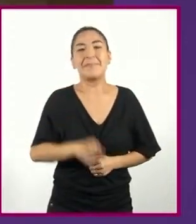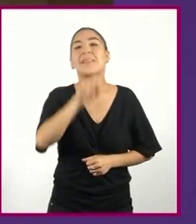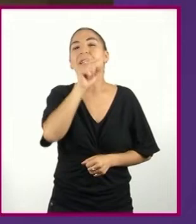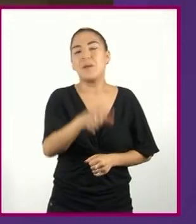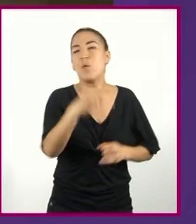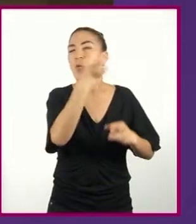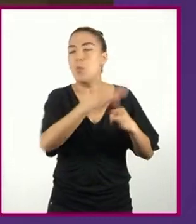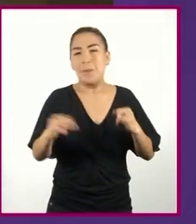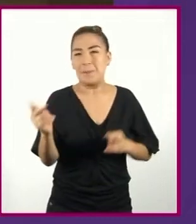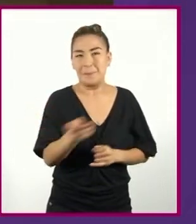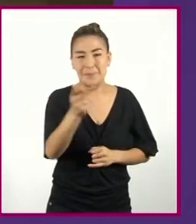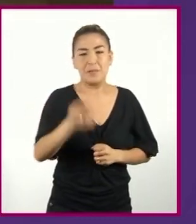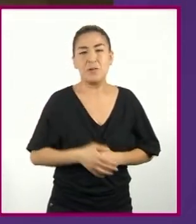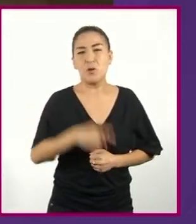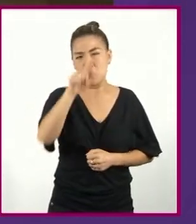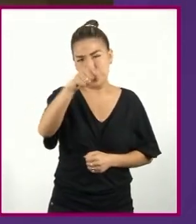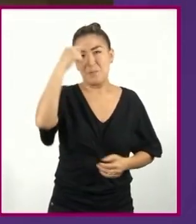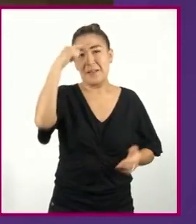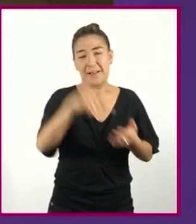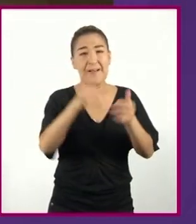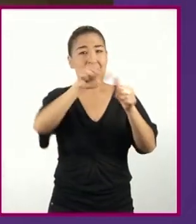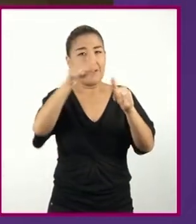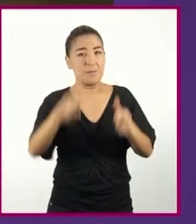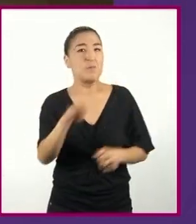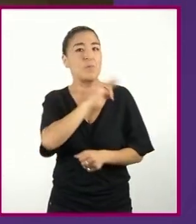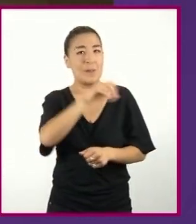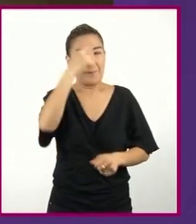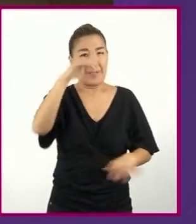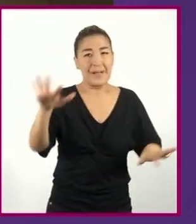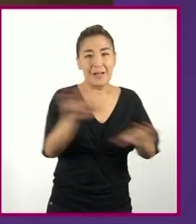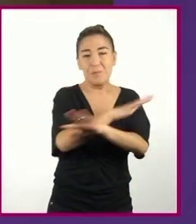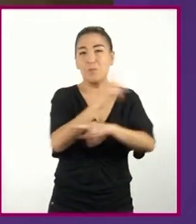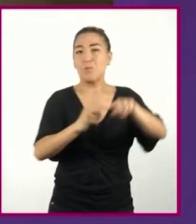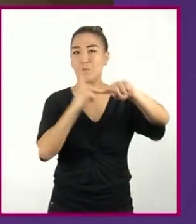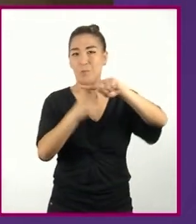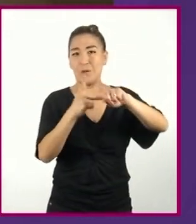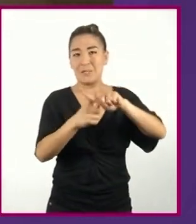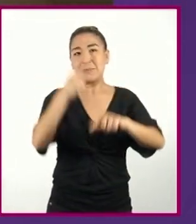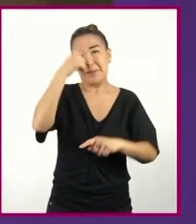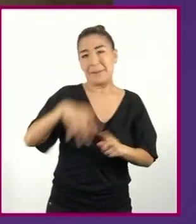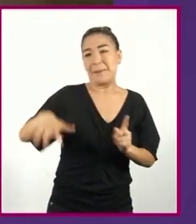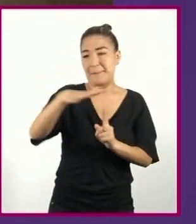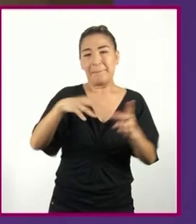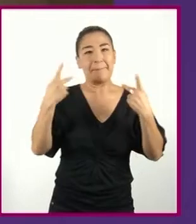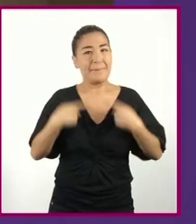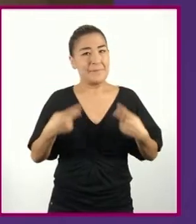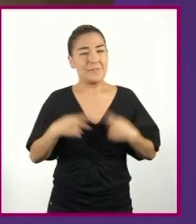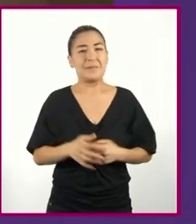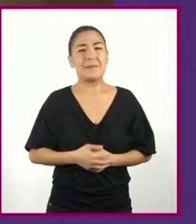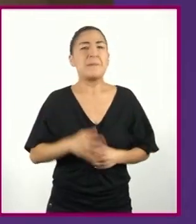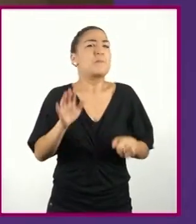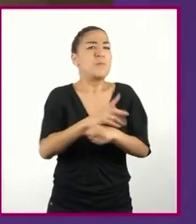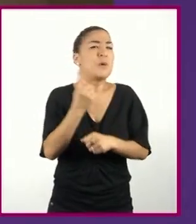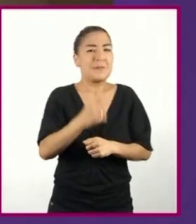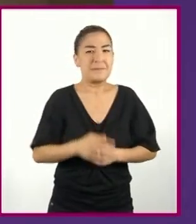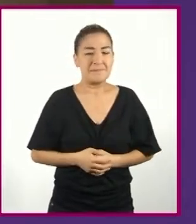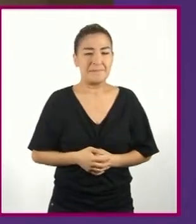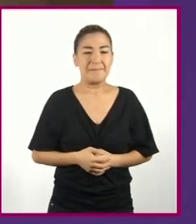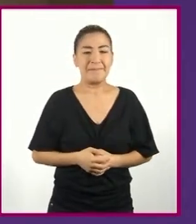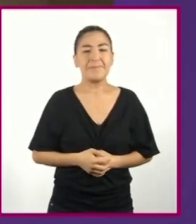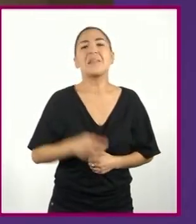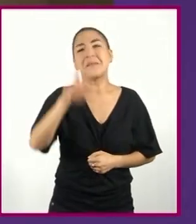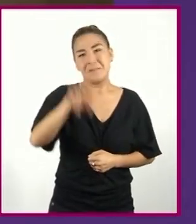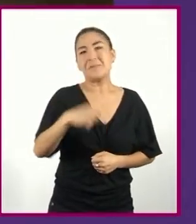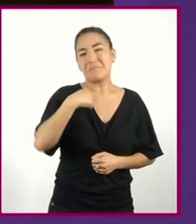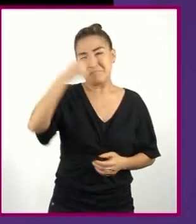pregunta. ¿Crees que el arte puede provocar cambios positivos en la sociedad y por qué? La verdad, a mí el arte yo creo que sí puede